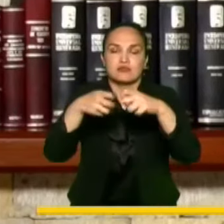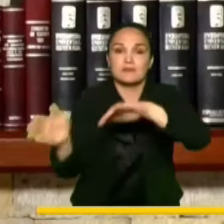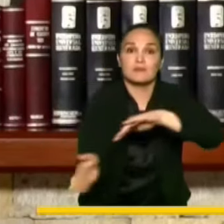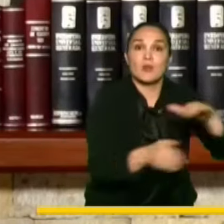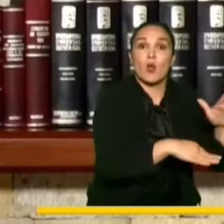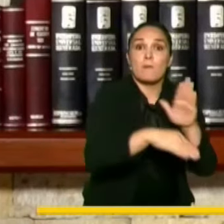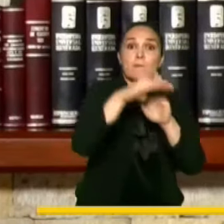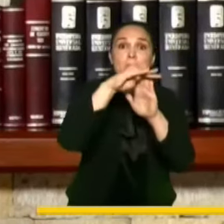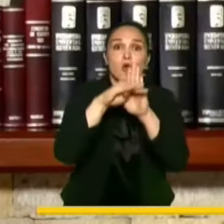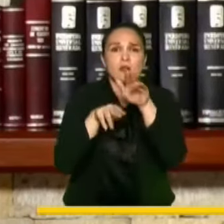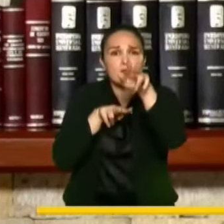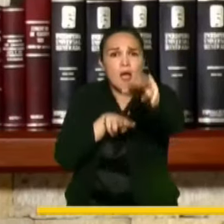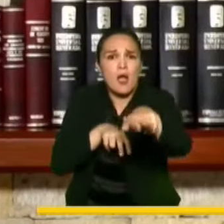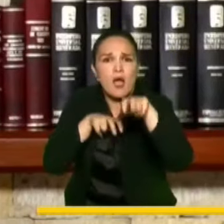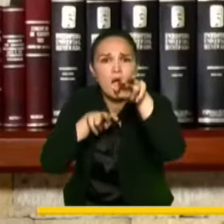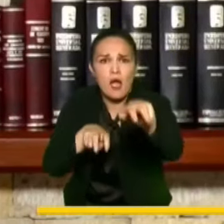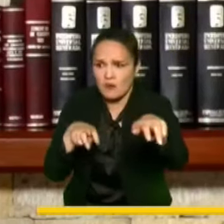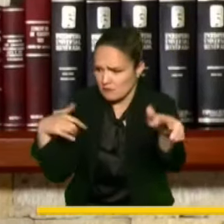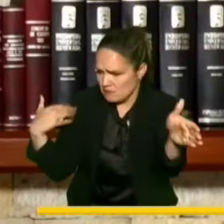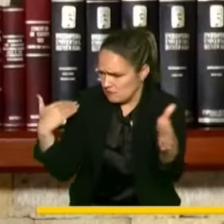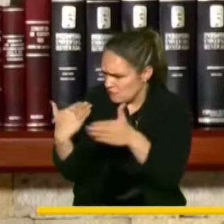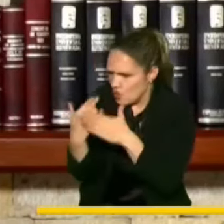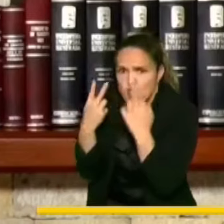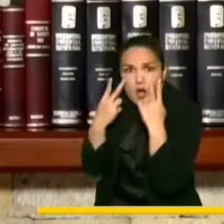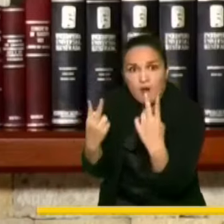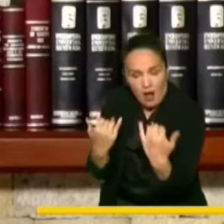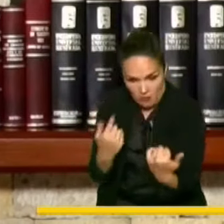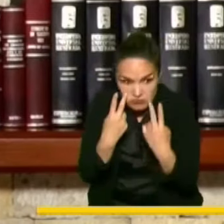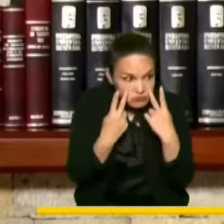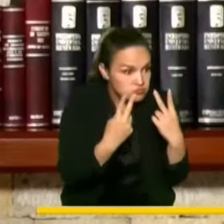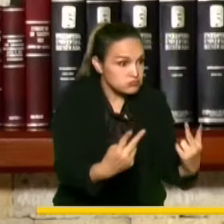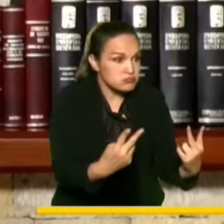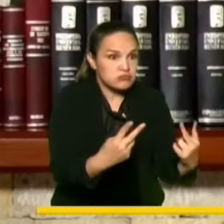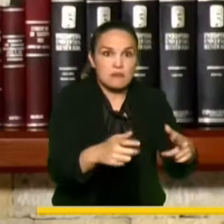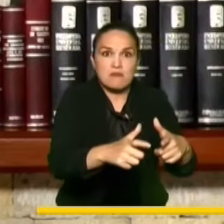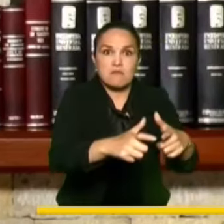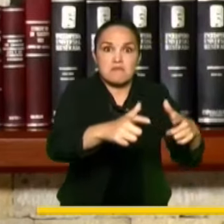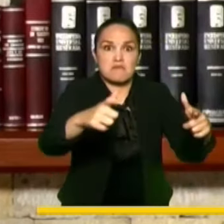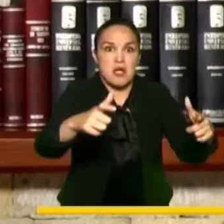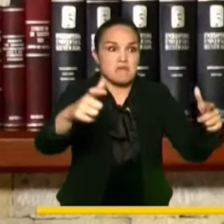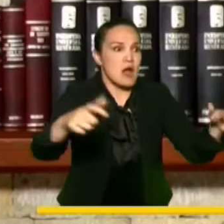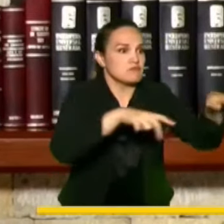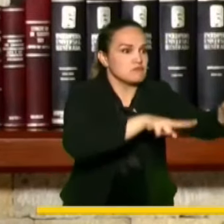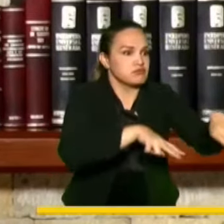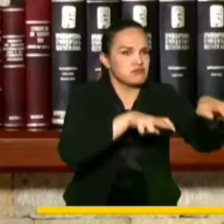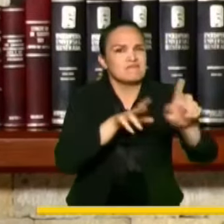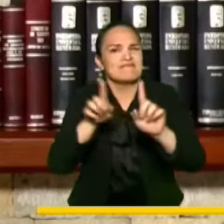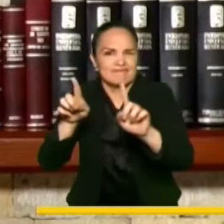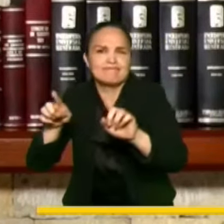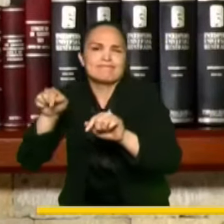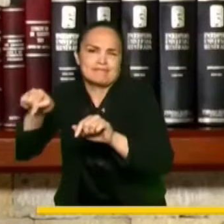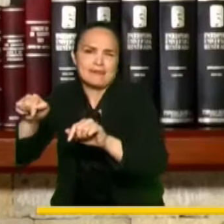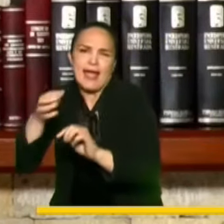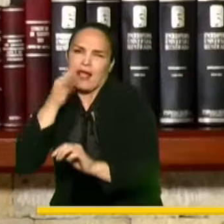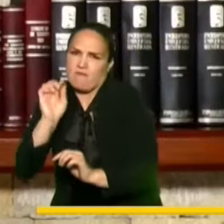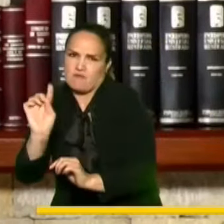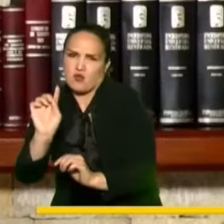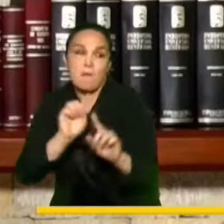como no se veía en décadas, que el crecimiento de los cultivos, excepto el café, alcance un 3%